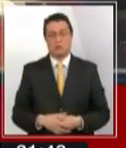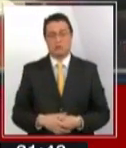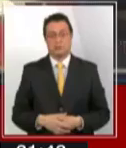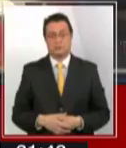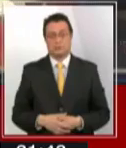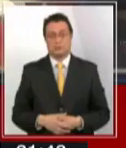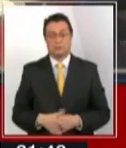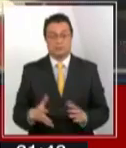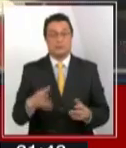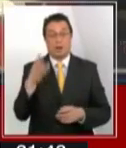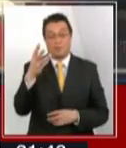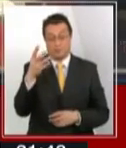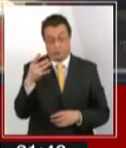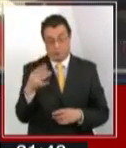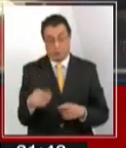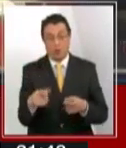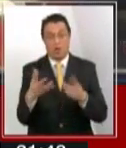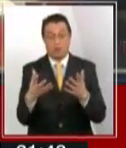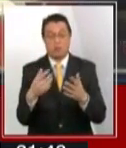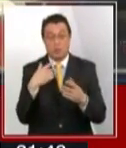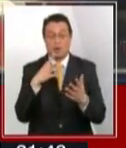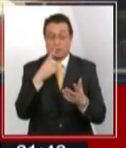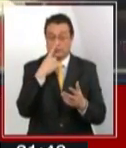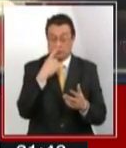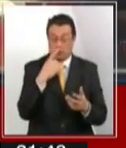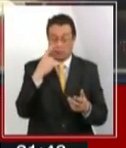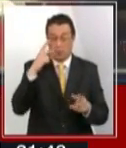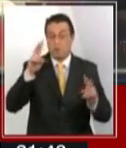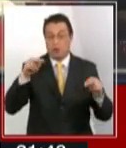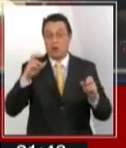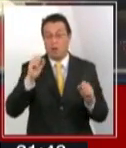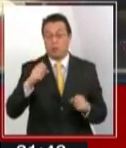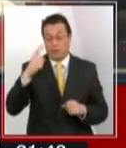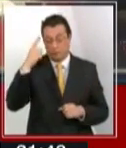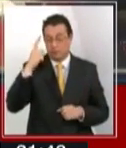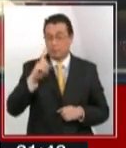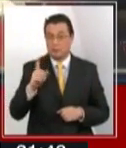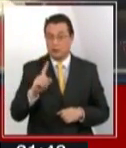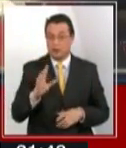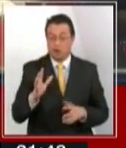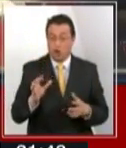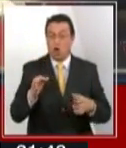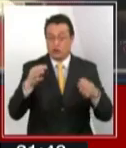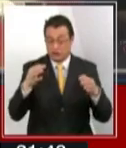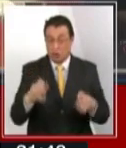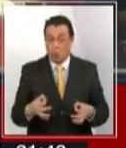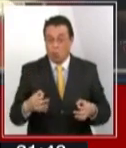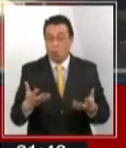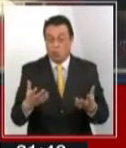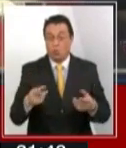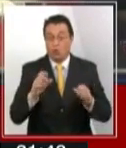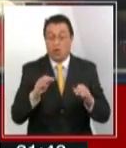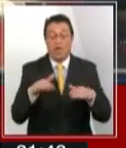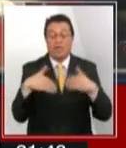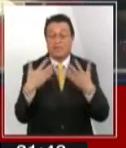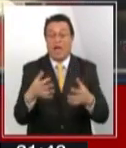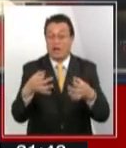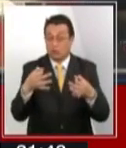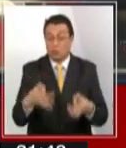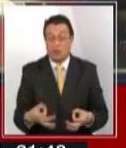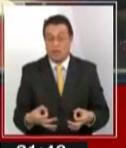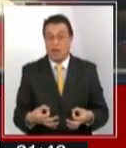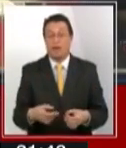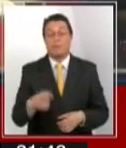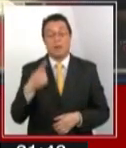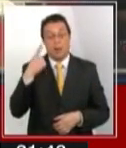Bueno, las cifras muestran que hay serias razones para creer que hay condiciones que no los tienen, no ofrecen esa seguridad. Pero